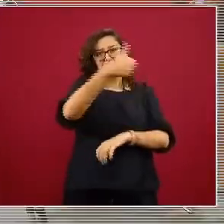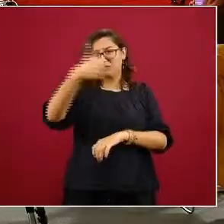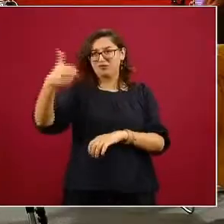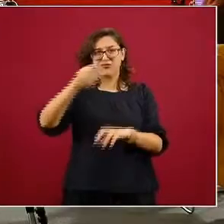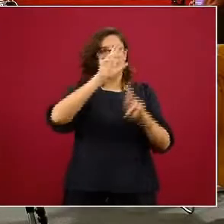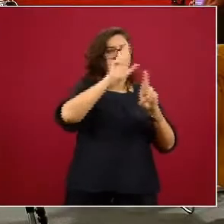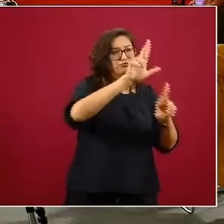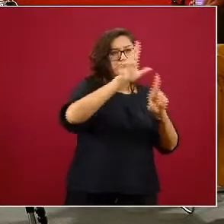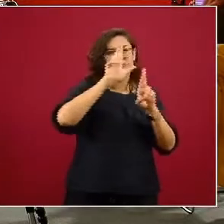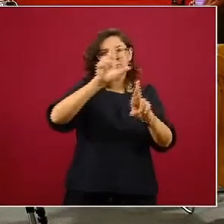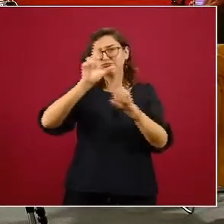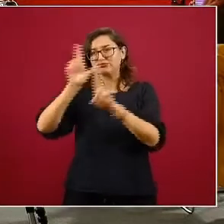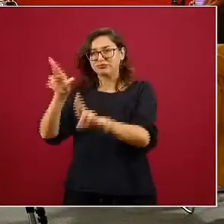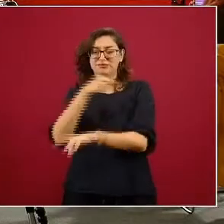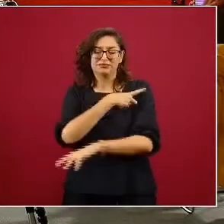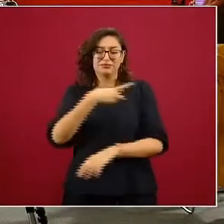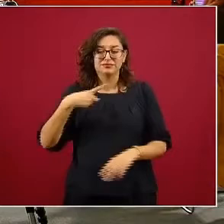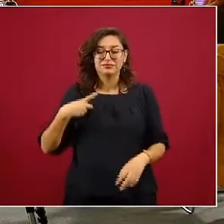¿qué elementos